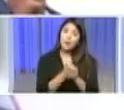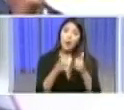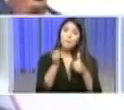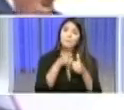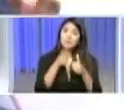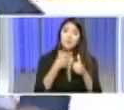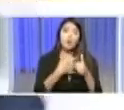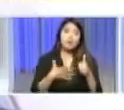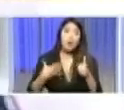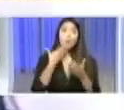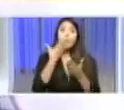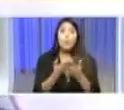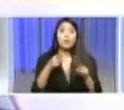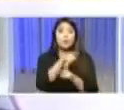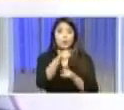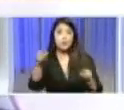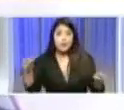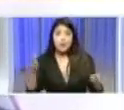que yo quiero proponerles,